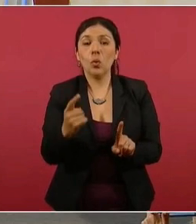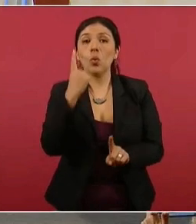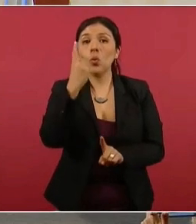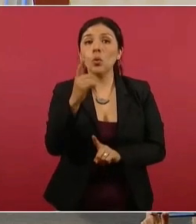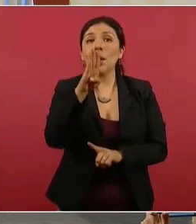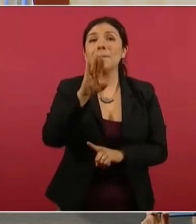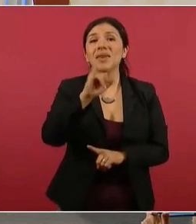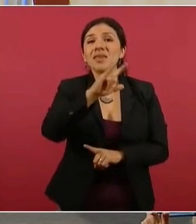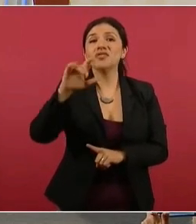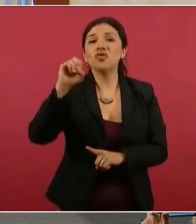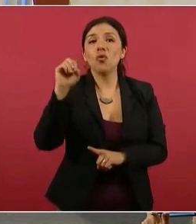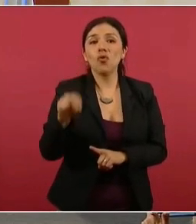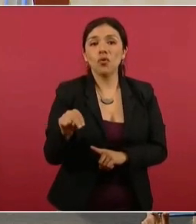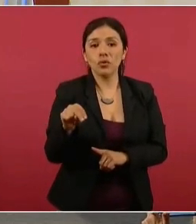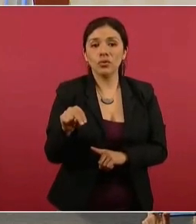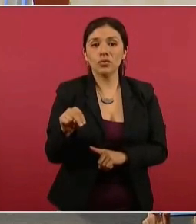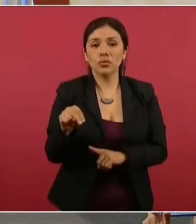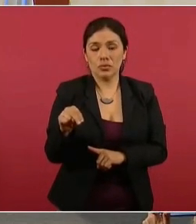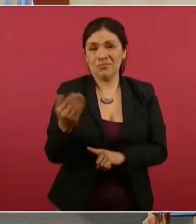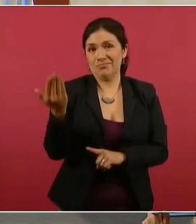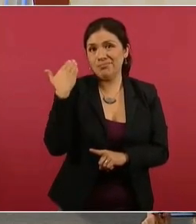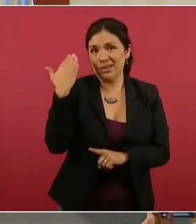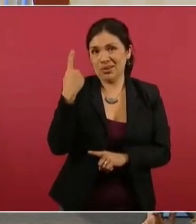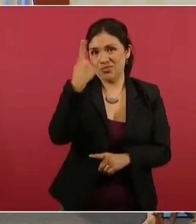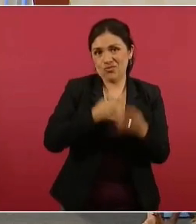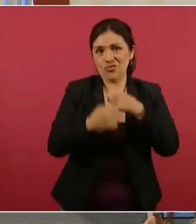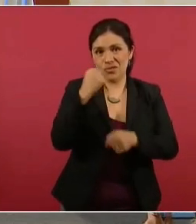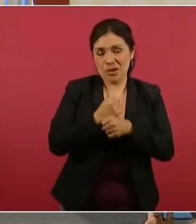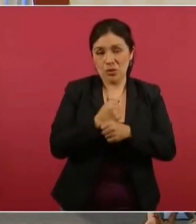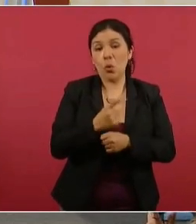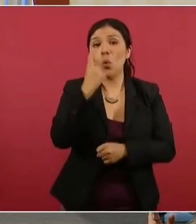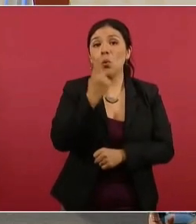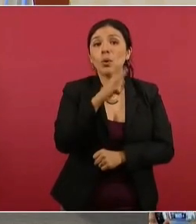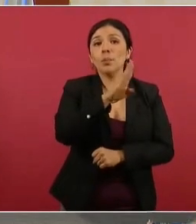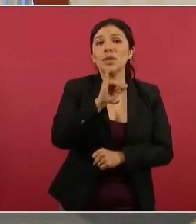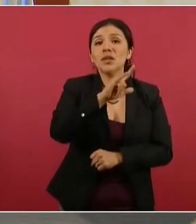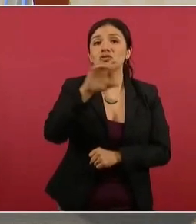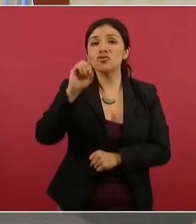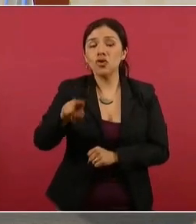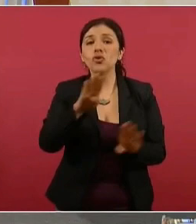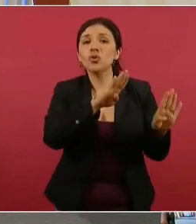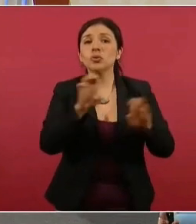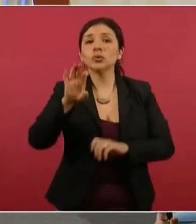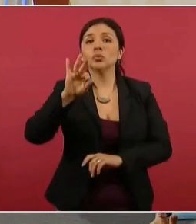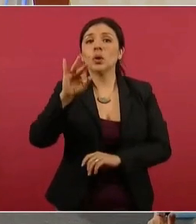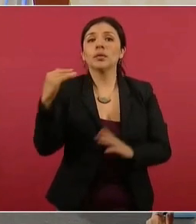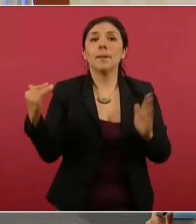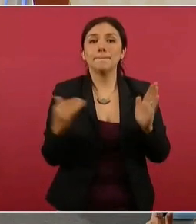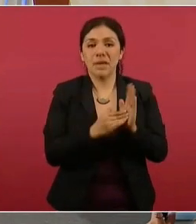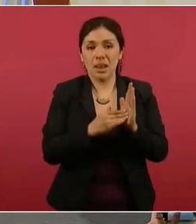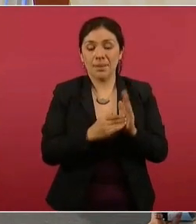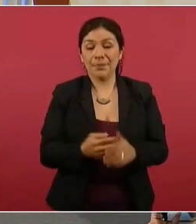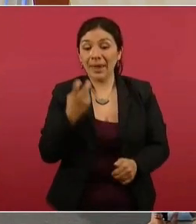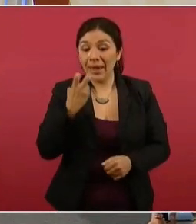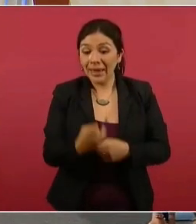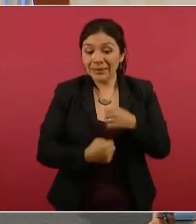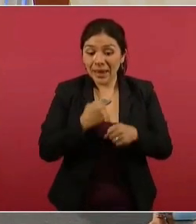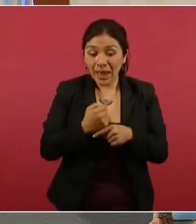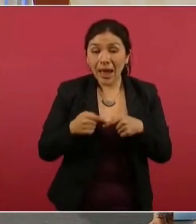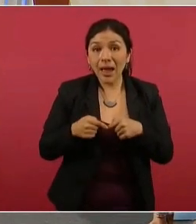1 billón, el año pasado, 940 mil. Este año,